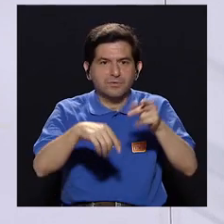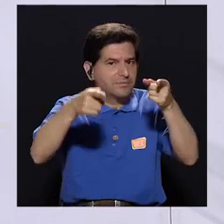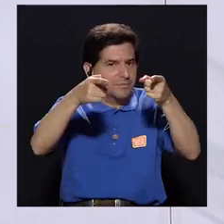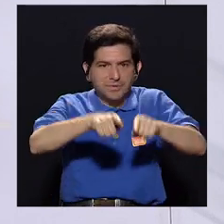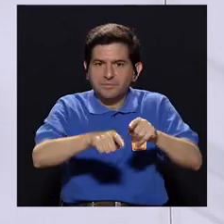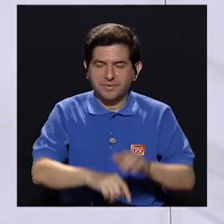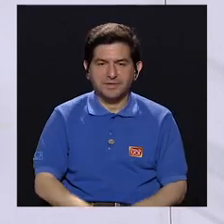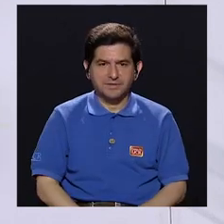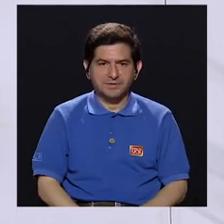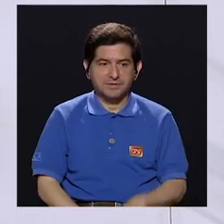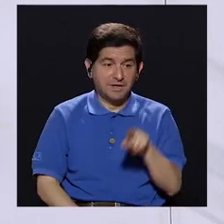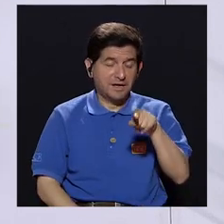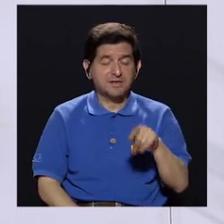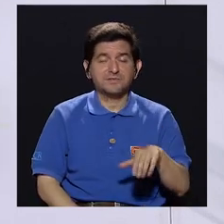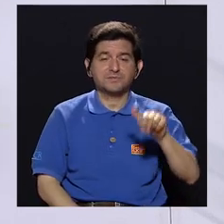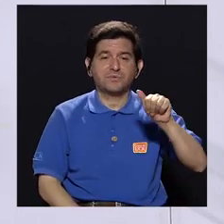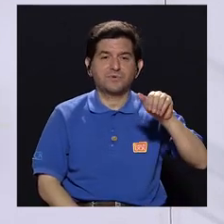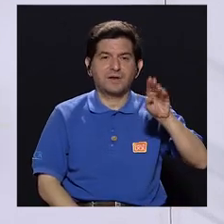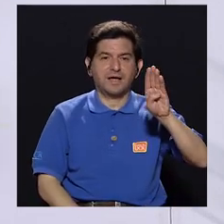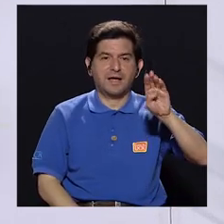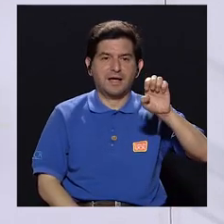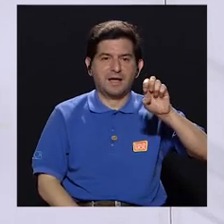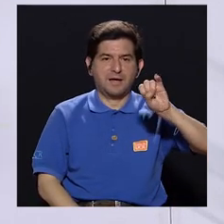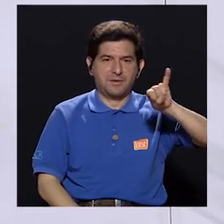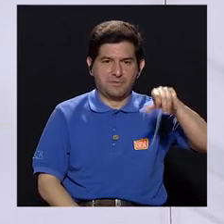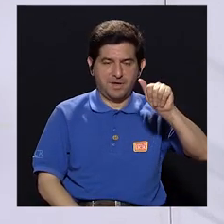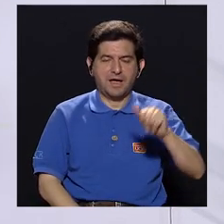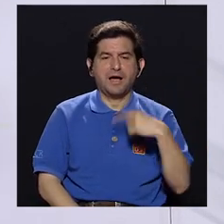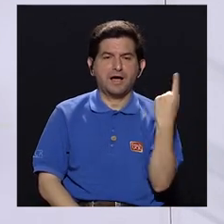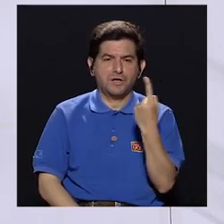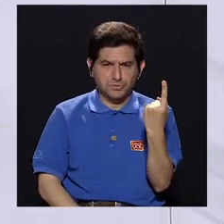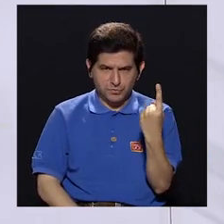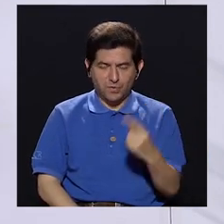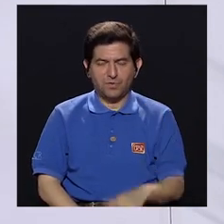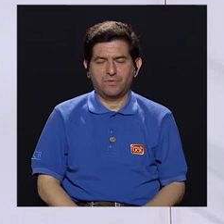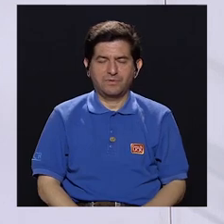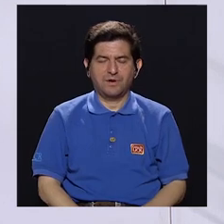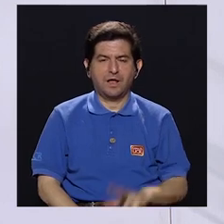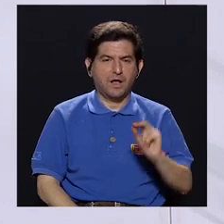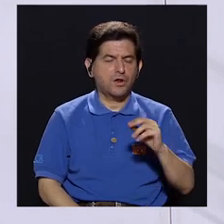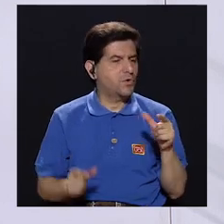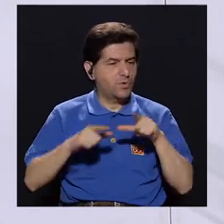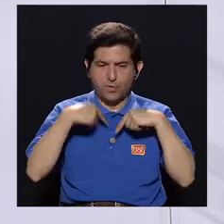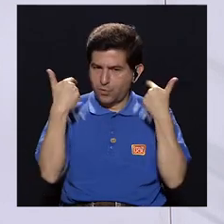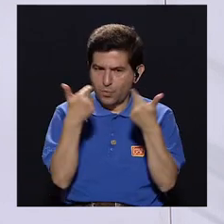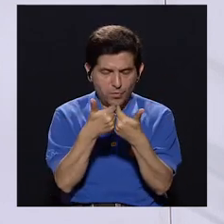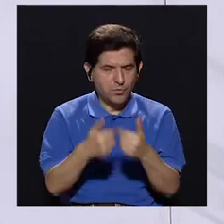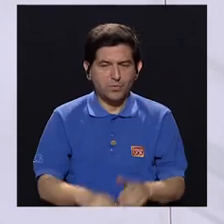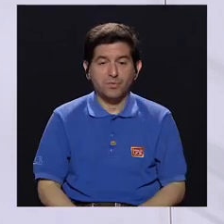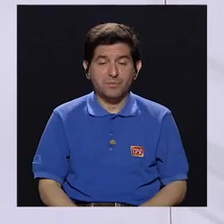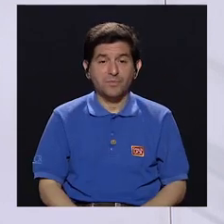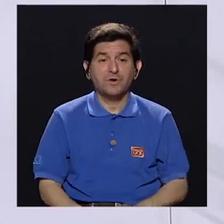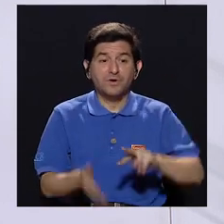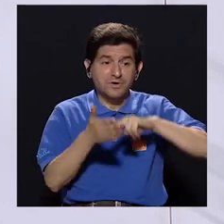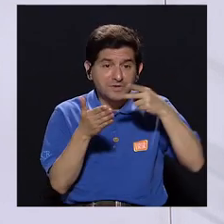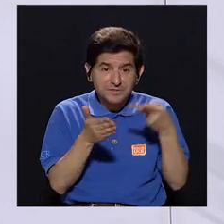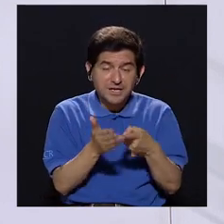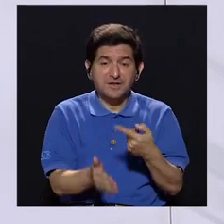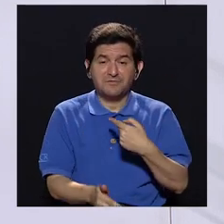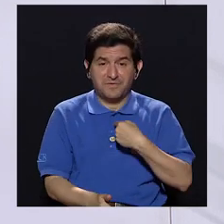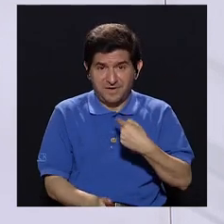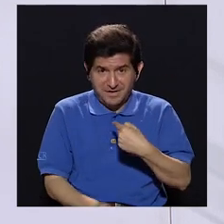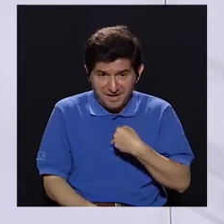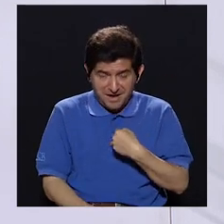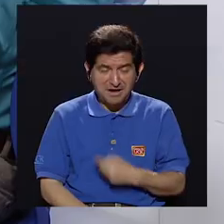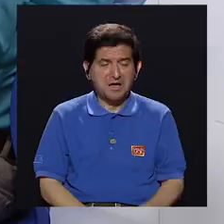inusual que suceda son abejas solitarias Entonces no hay manera de que vos puedas decir Bueno voy a masivamente digamos sí